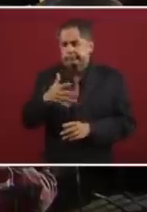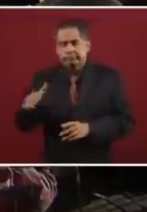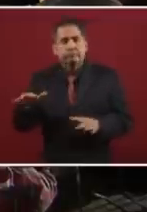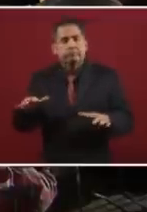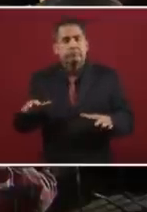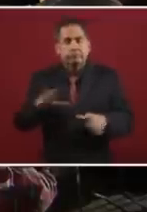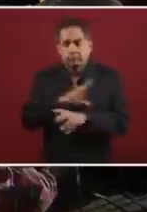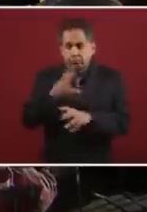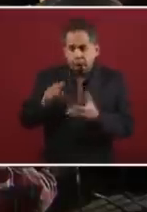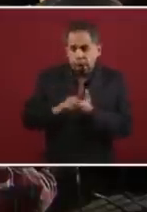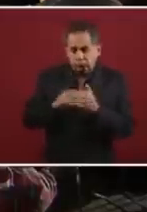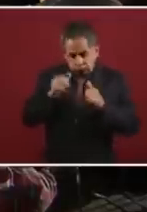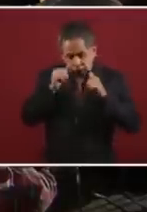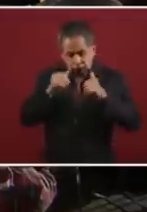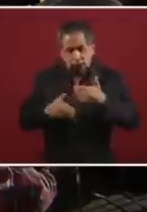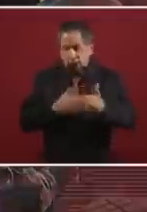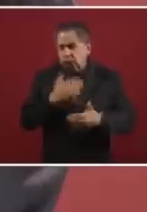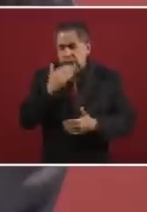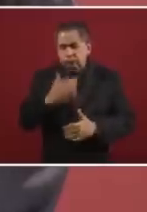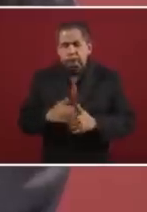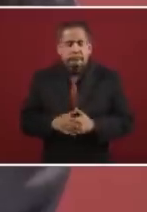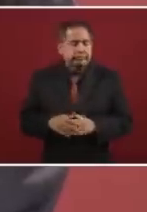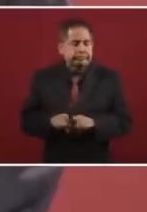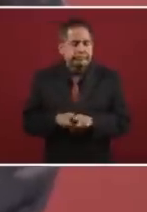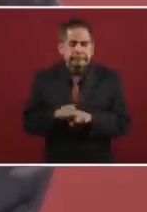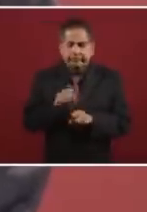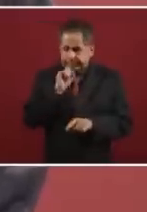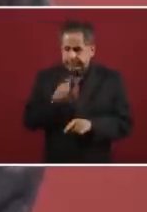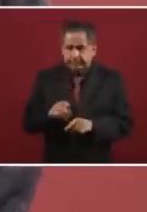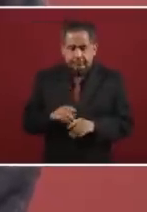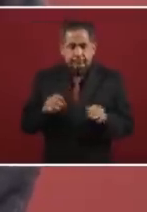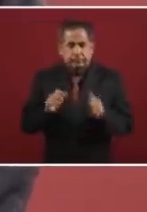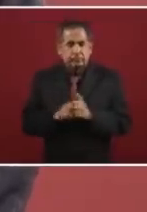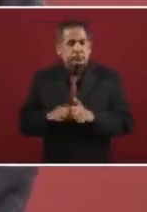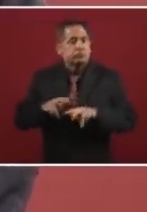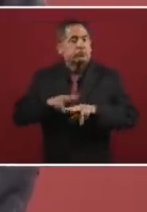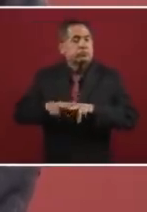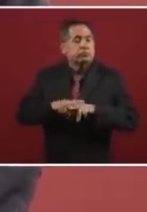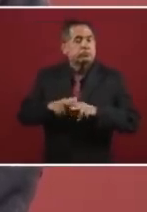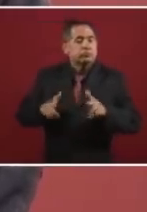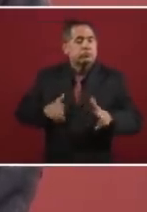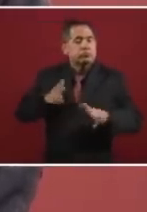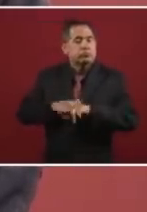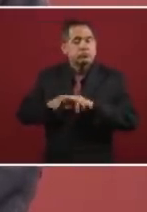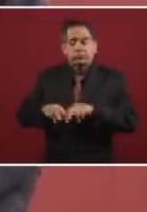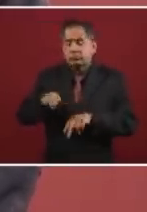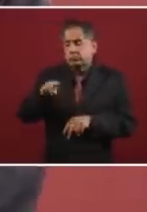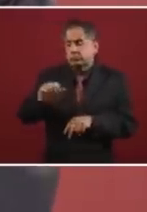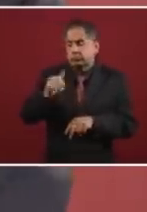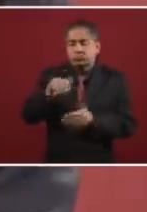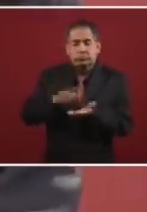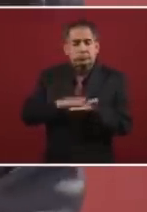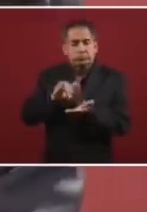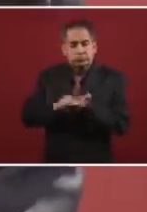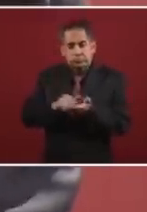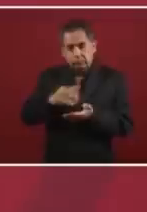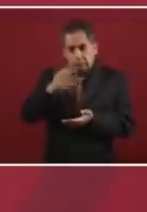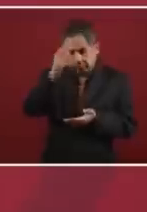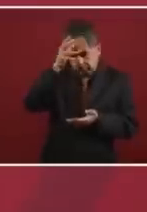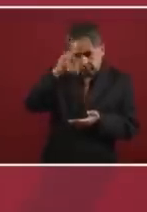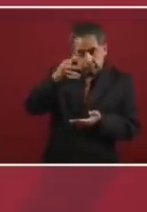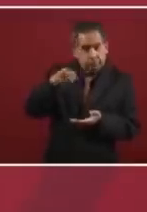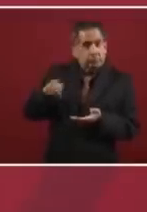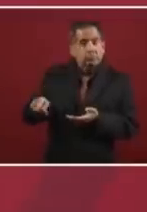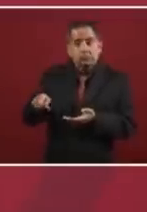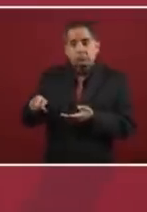se va a complementar también con el tren maya para aprovechar la afluencia turística